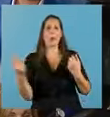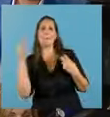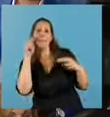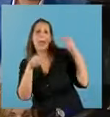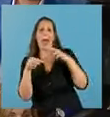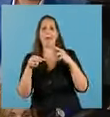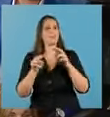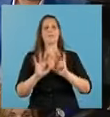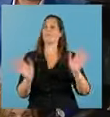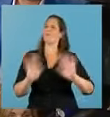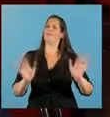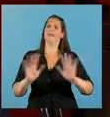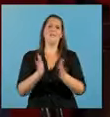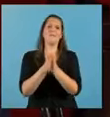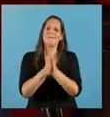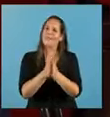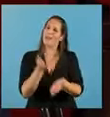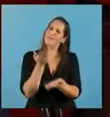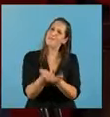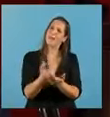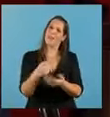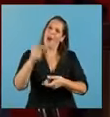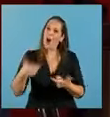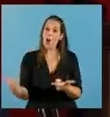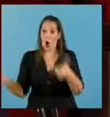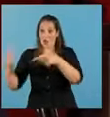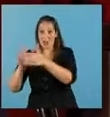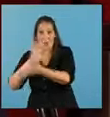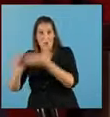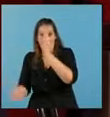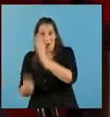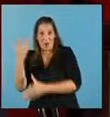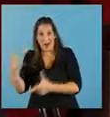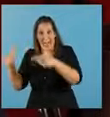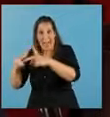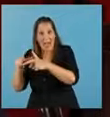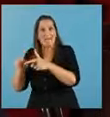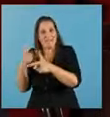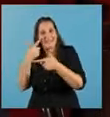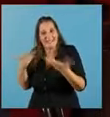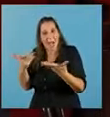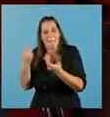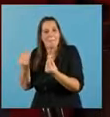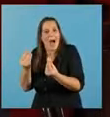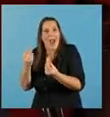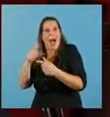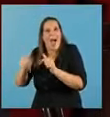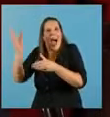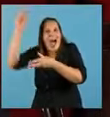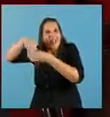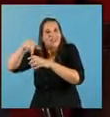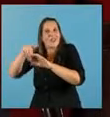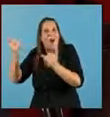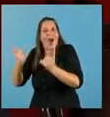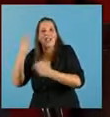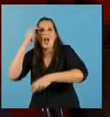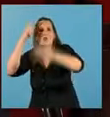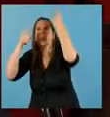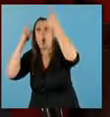preservar, nutrir y construir este Consejo para que se constituya en una plataforma de sueños que puedan hacerse